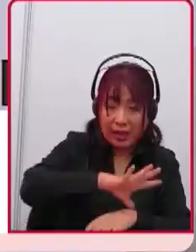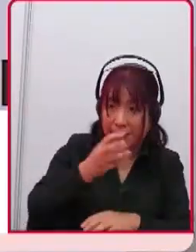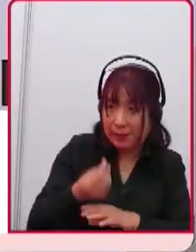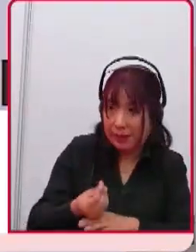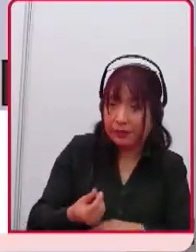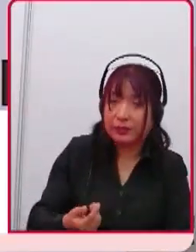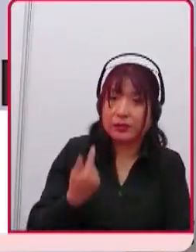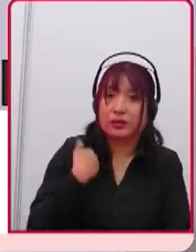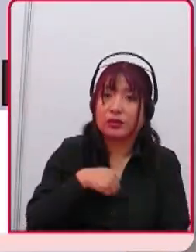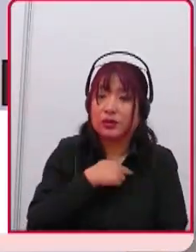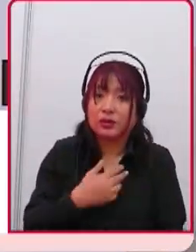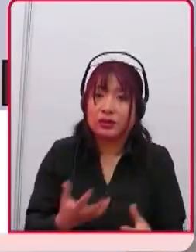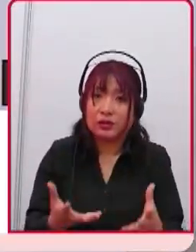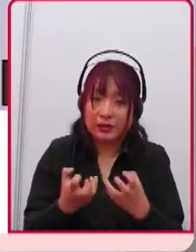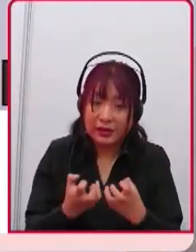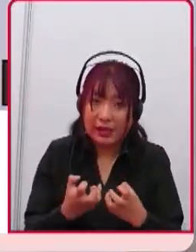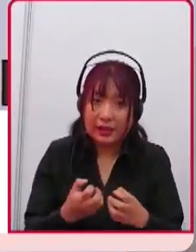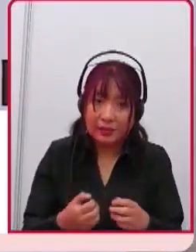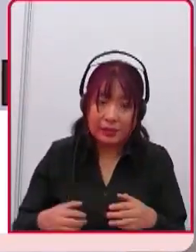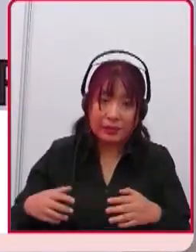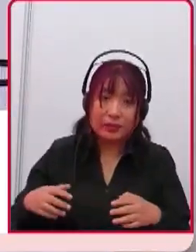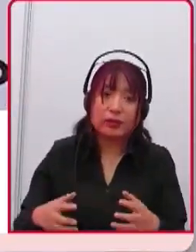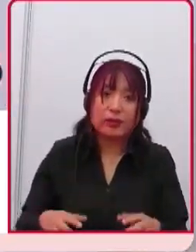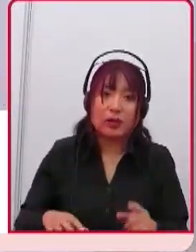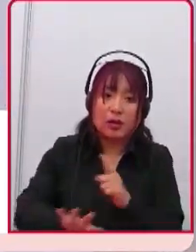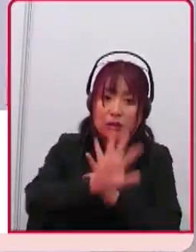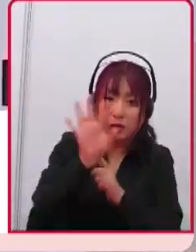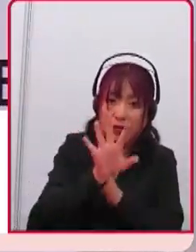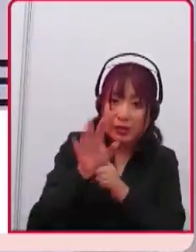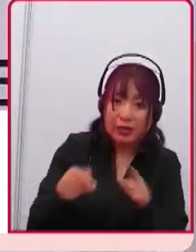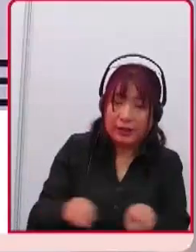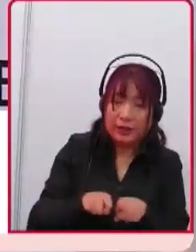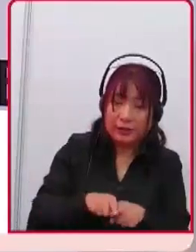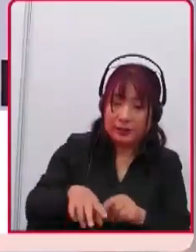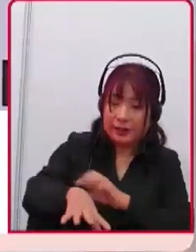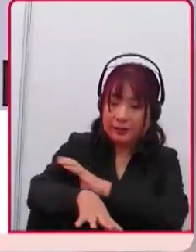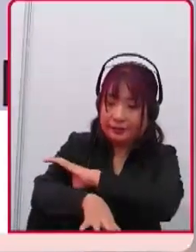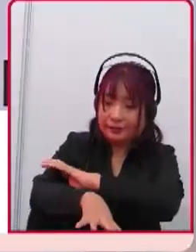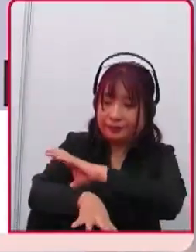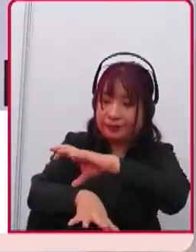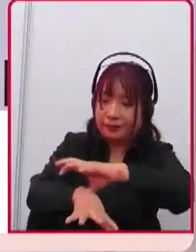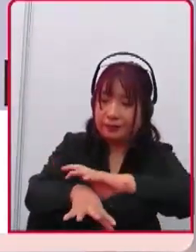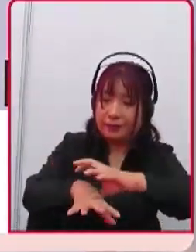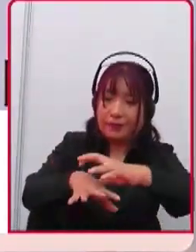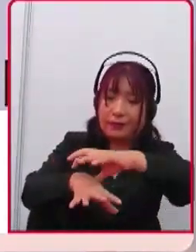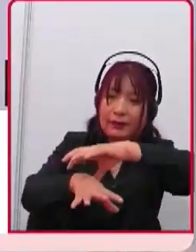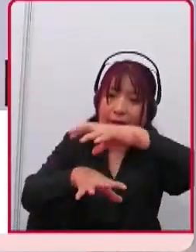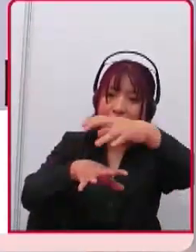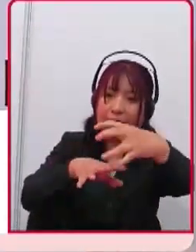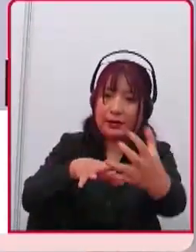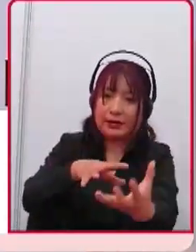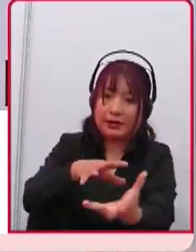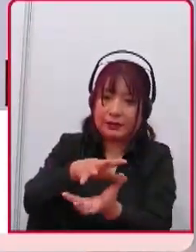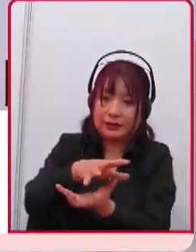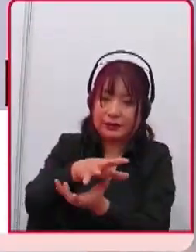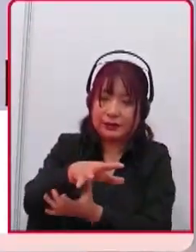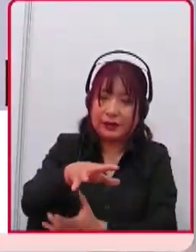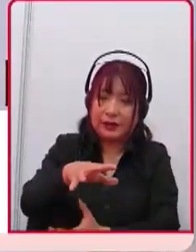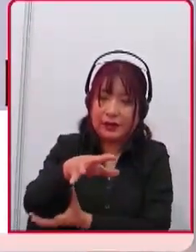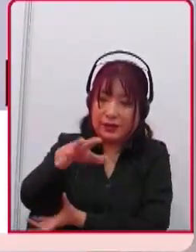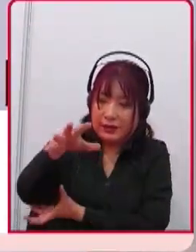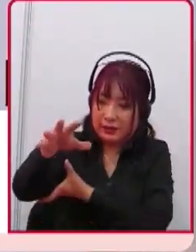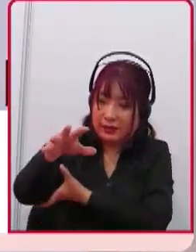un parámetro acrílico que pueda proteger y en este caso con refuerzos metálicos de todos los componentes